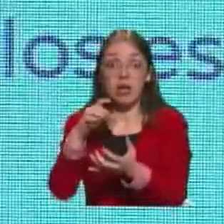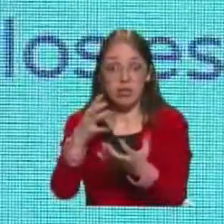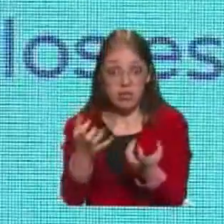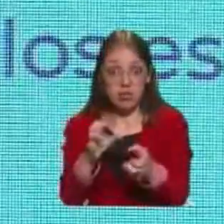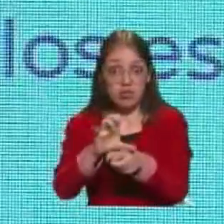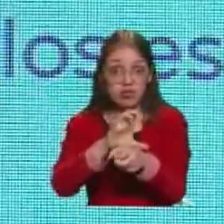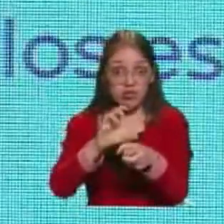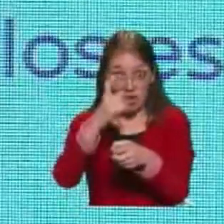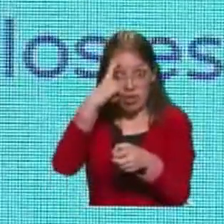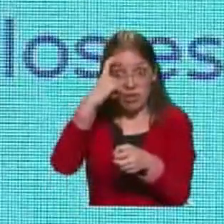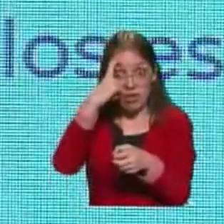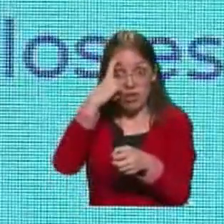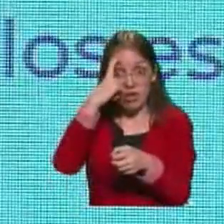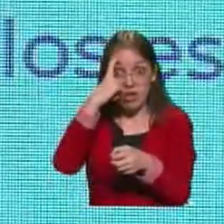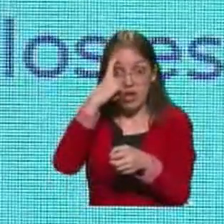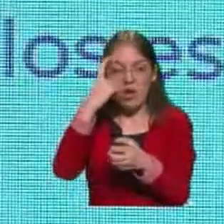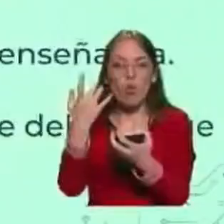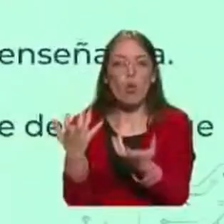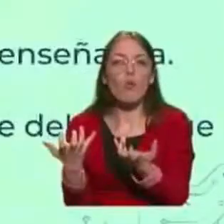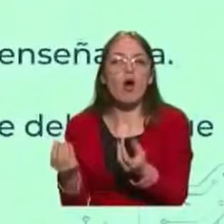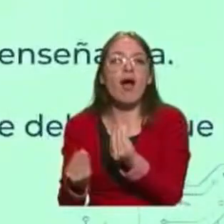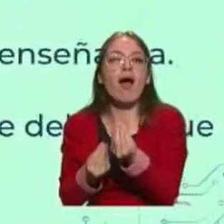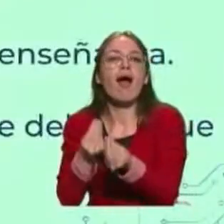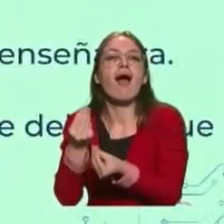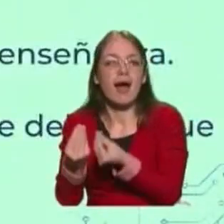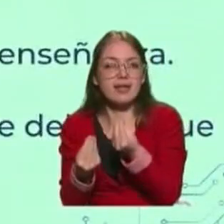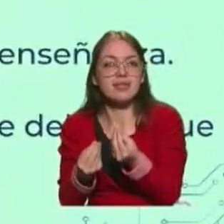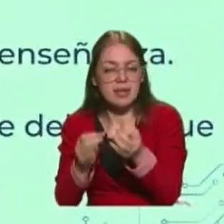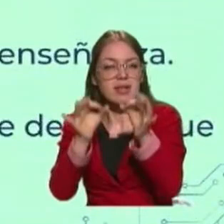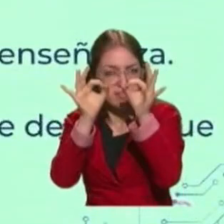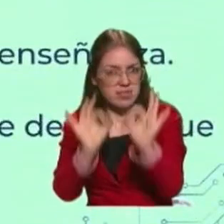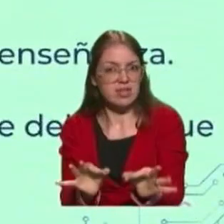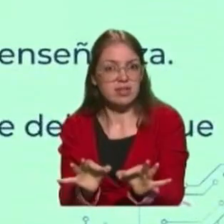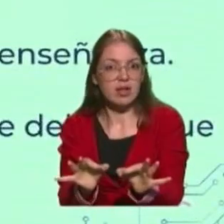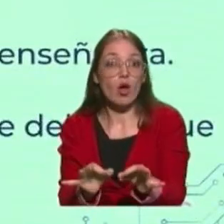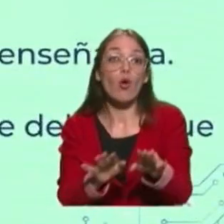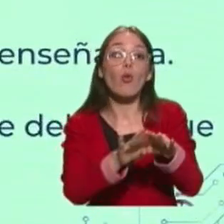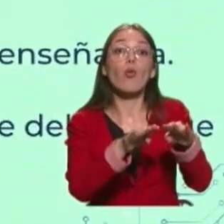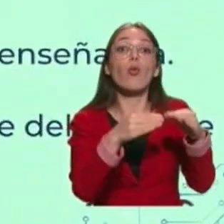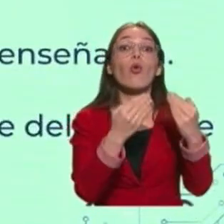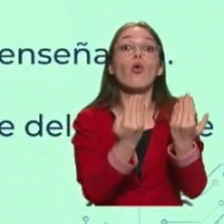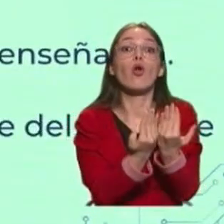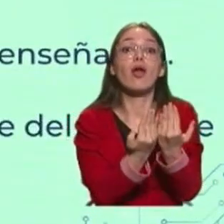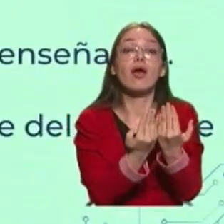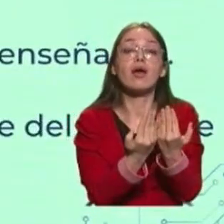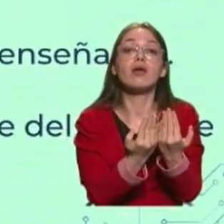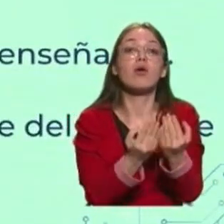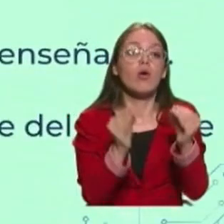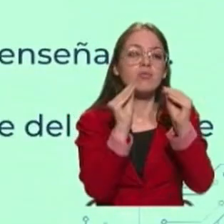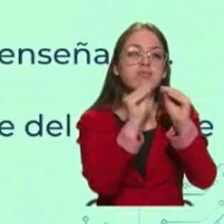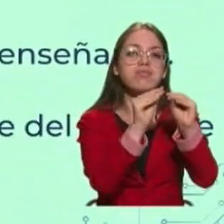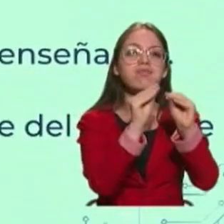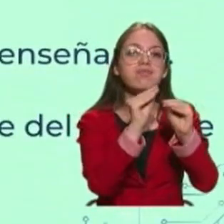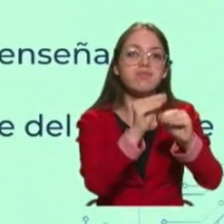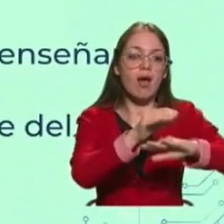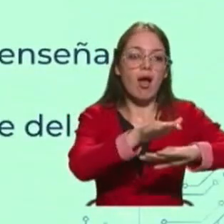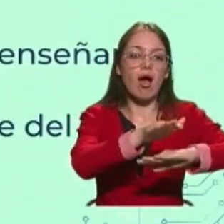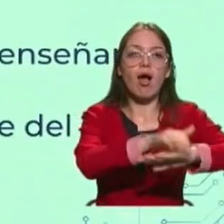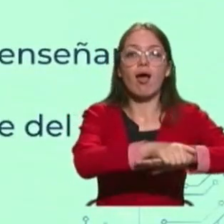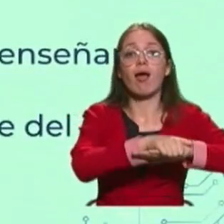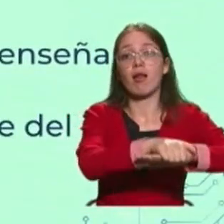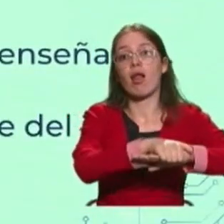le apostamos fuertemente a la creación de colegios públicos bilingües el idioma hoy es una barrera un ingeniero de sistemas